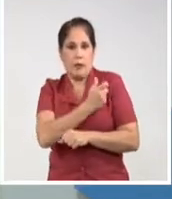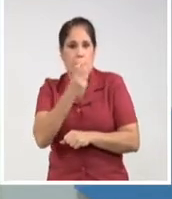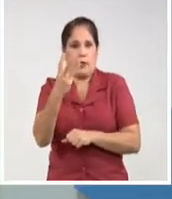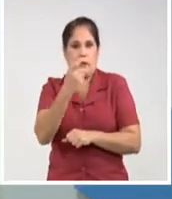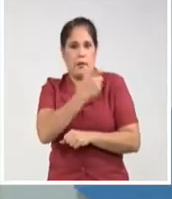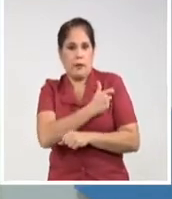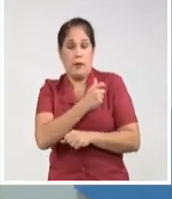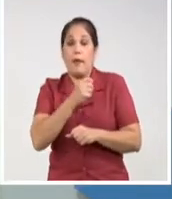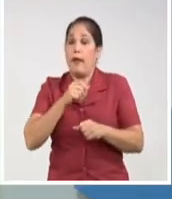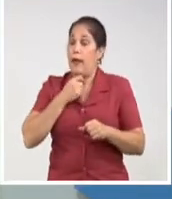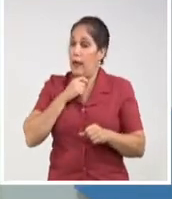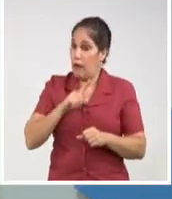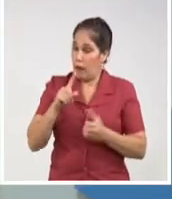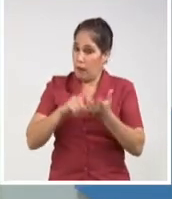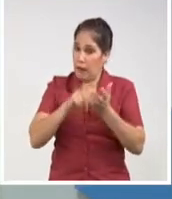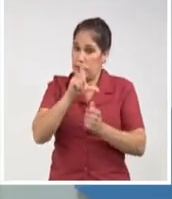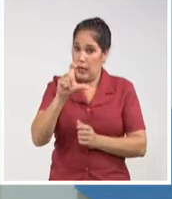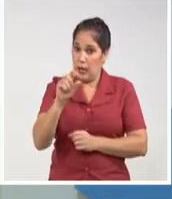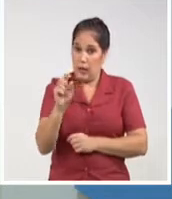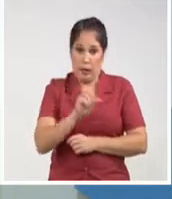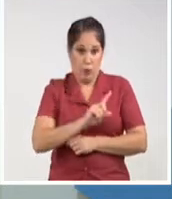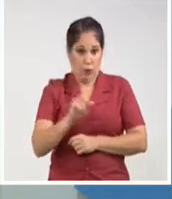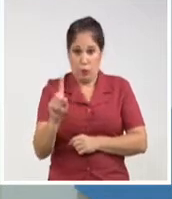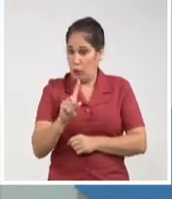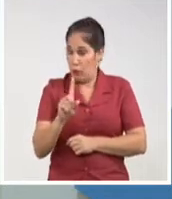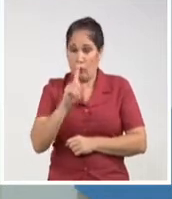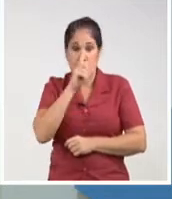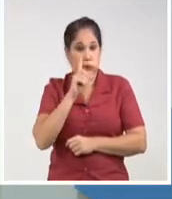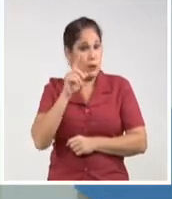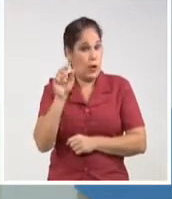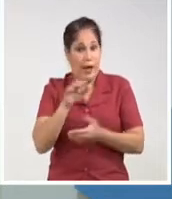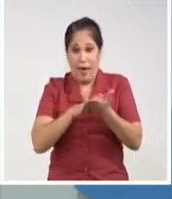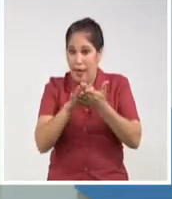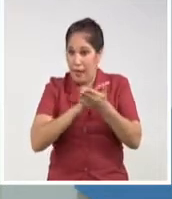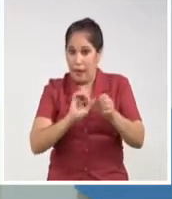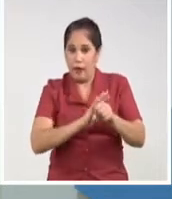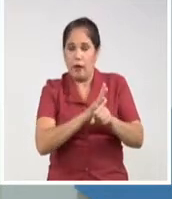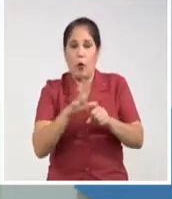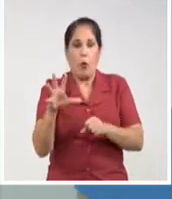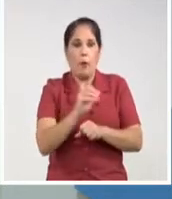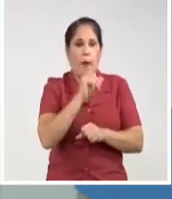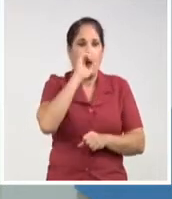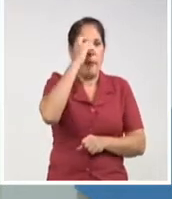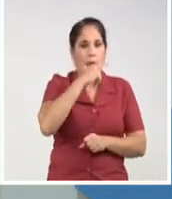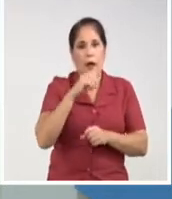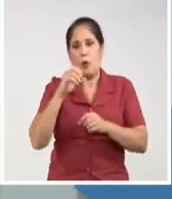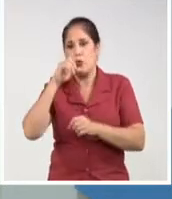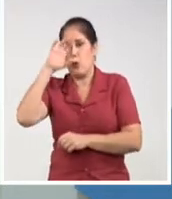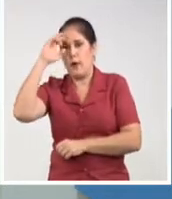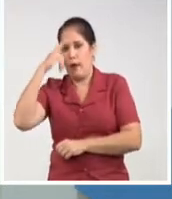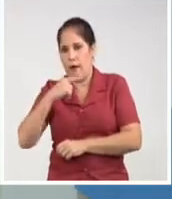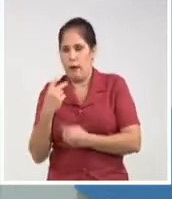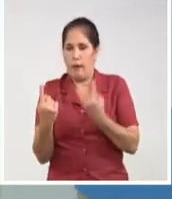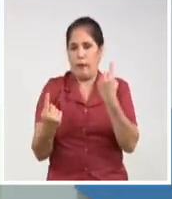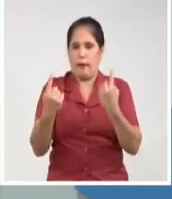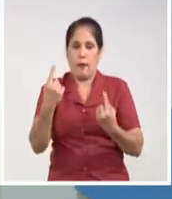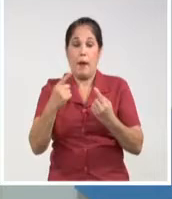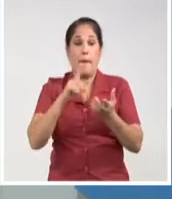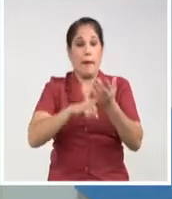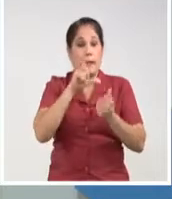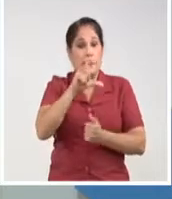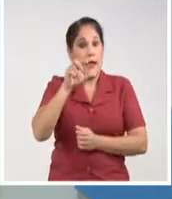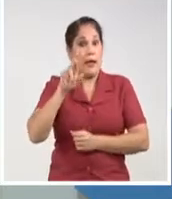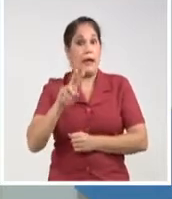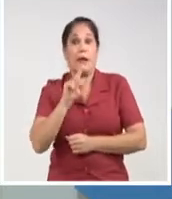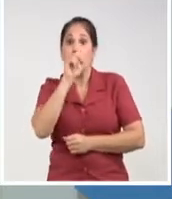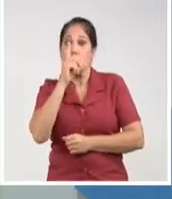un PCR positivo, tiene que iniciar el esquema completo o de Abdala o de Soberana. En el caso de ser un PCR